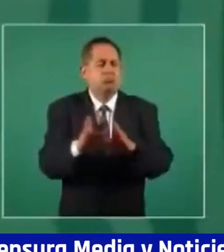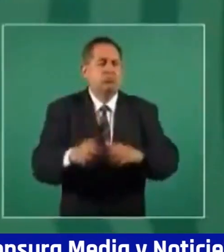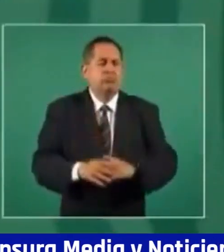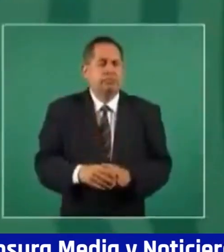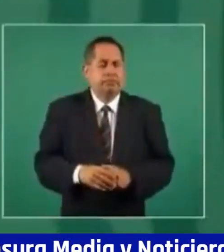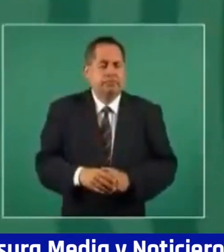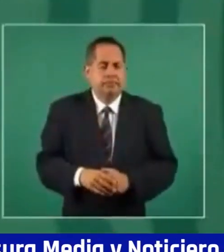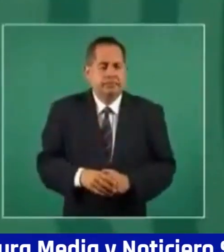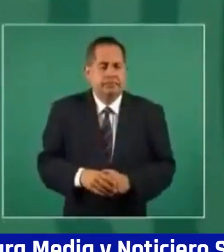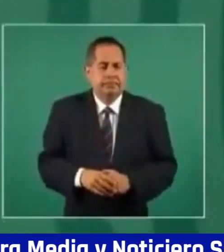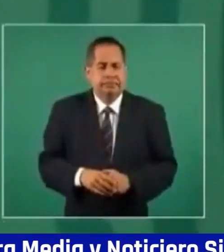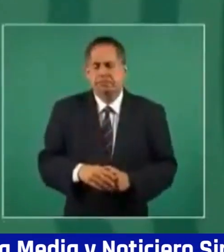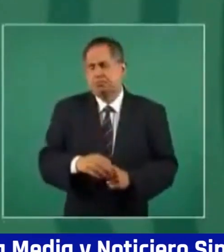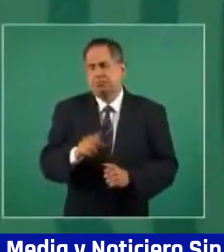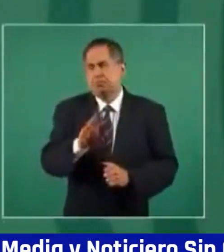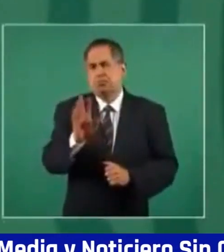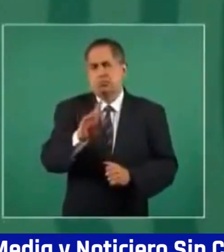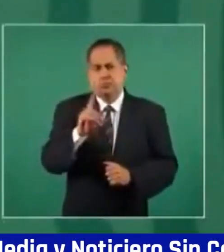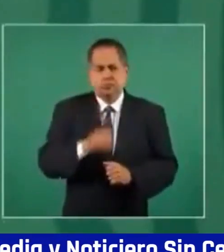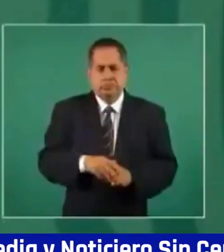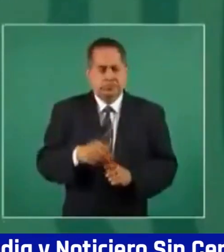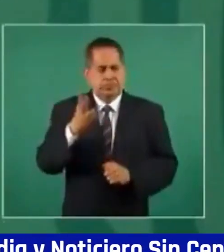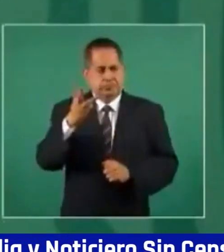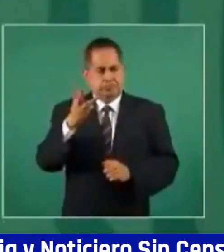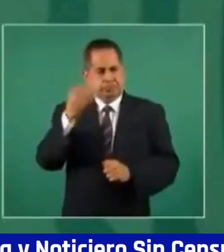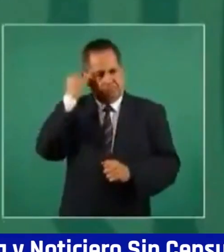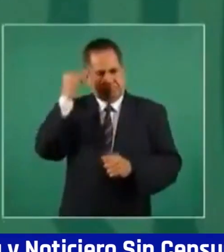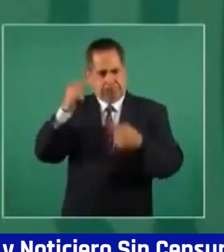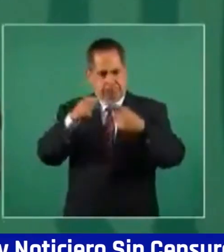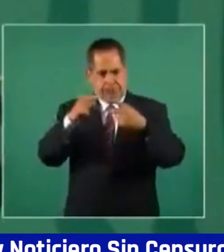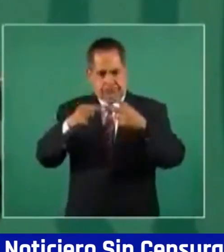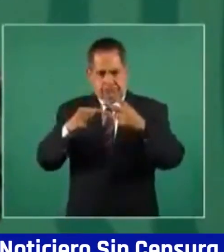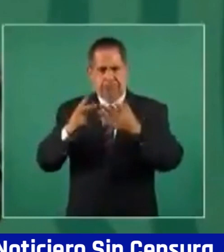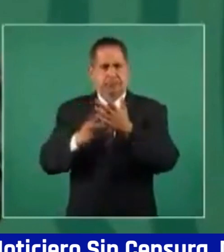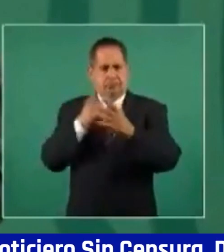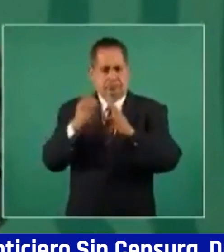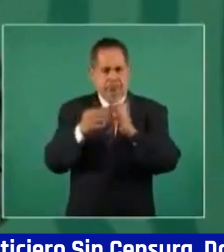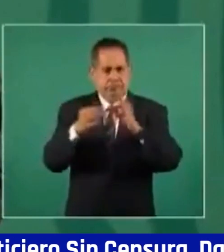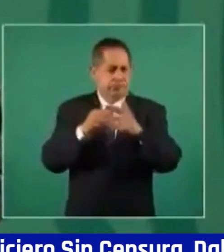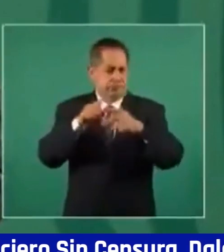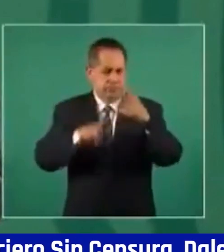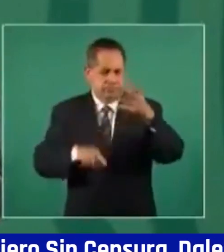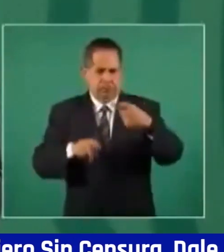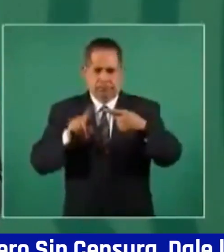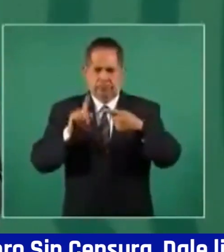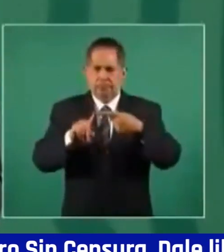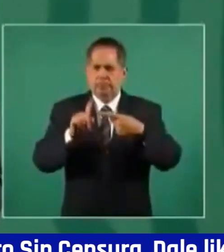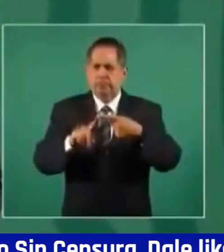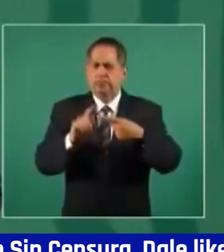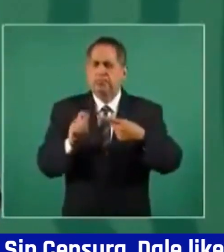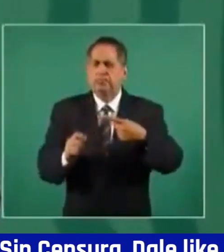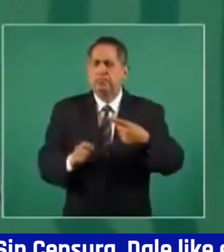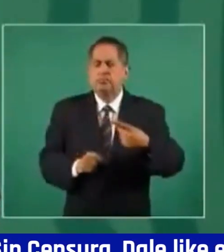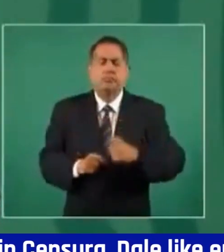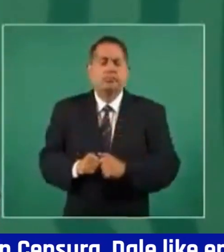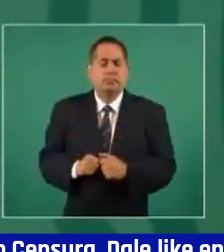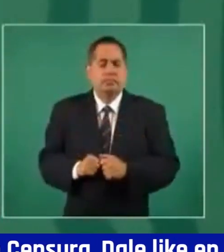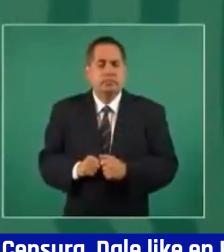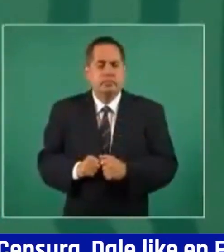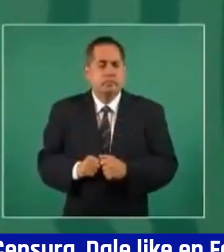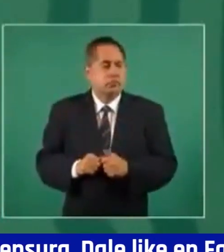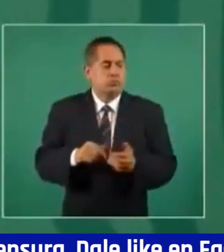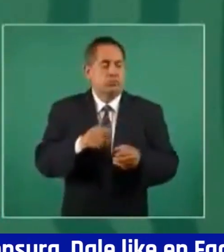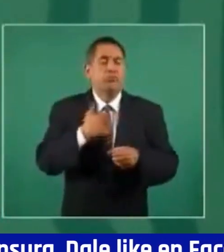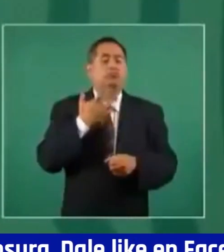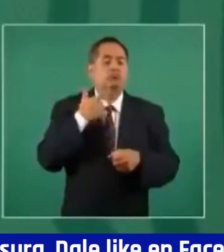No, mire, son tres medidas, las repito. Primero, que se garantice el